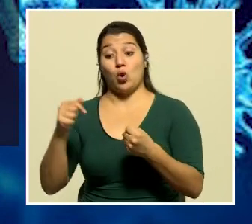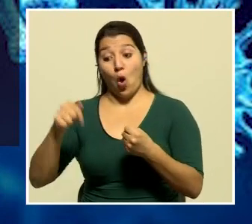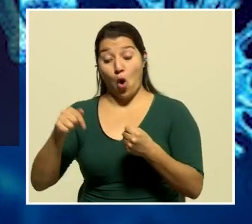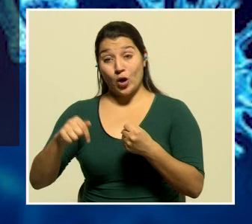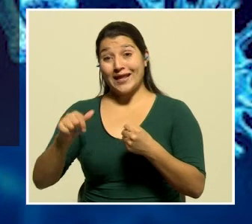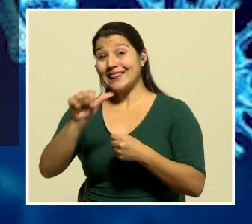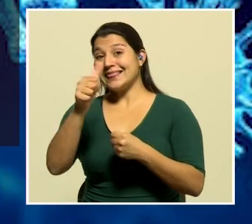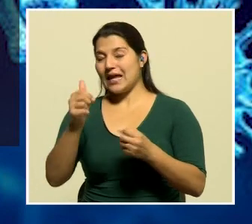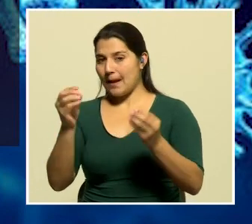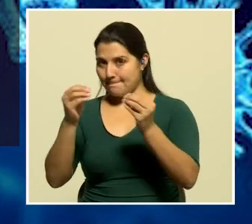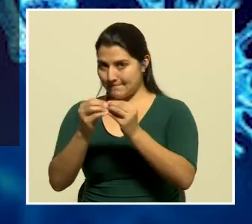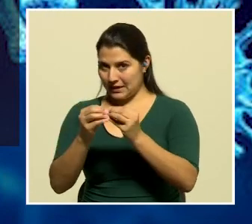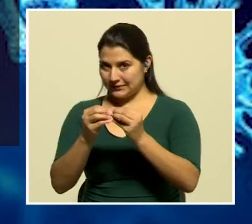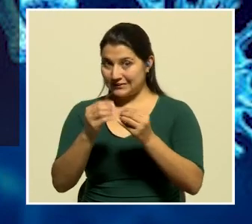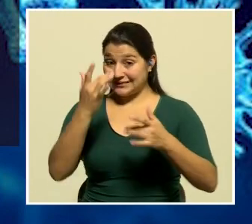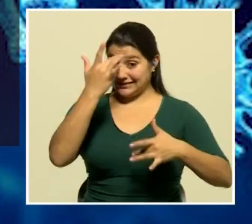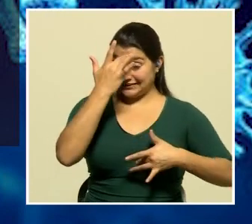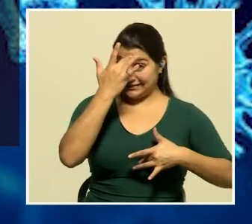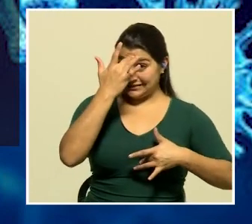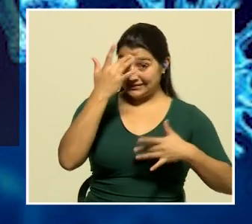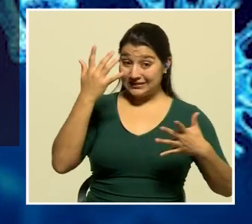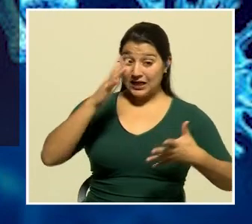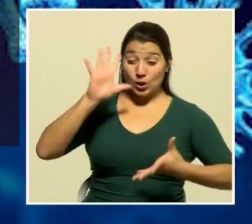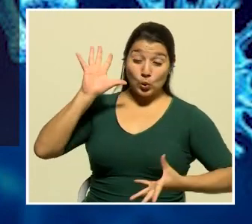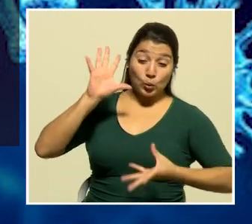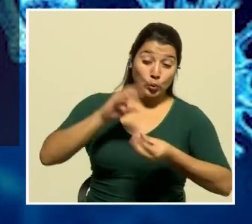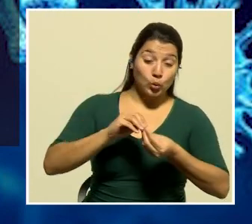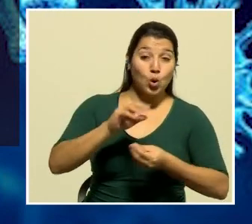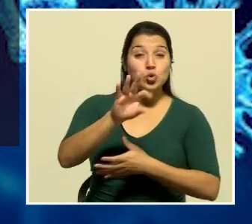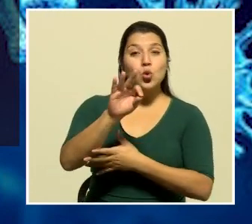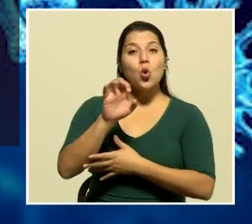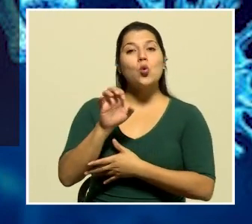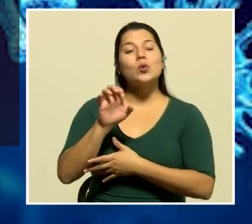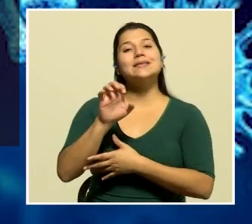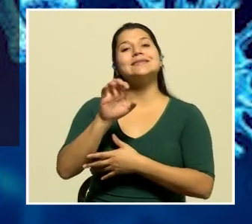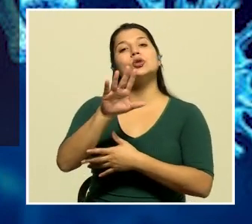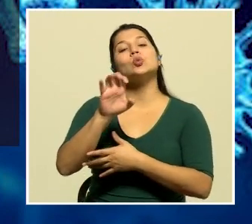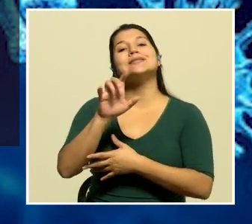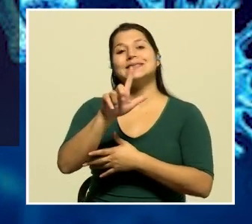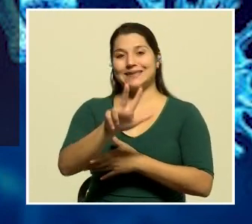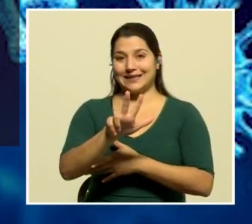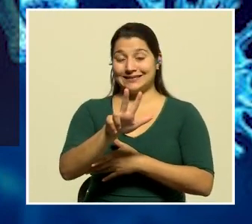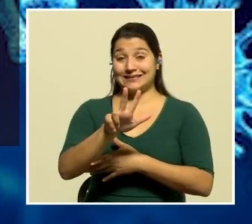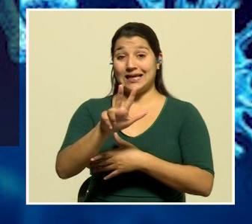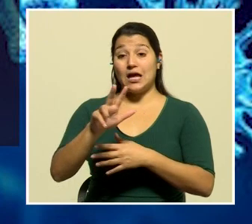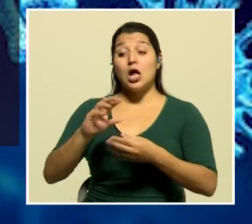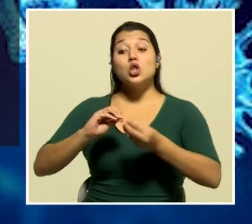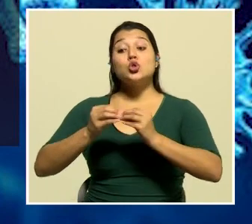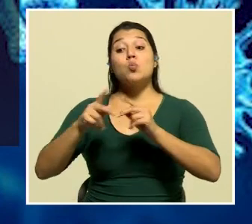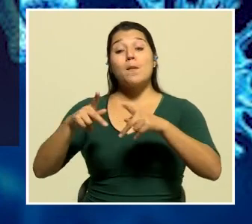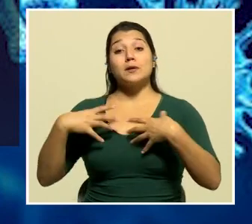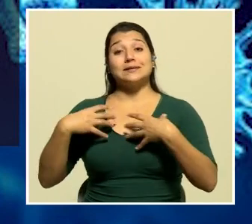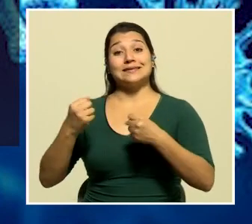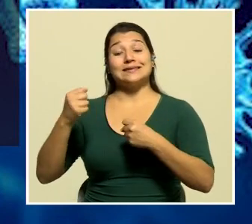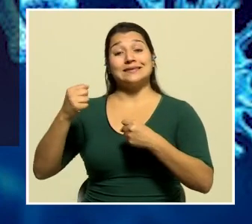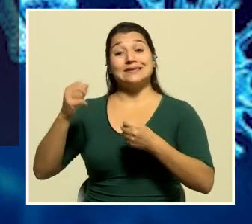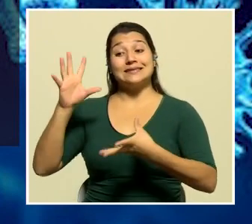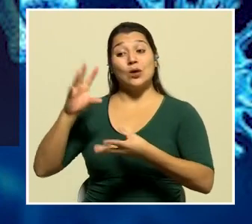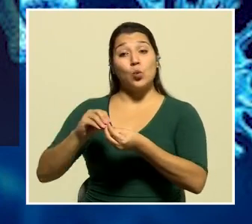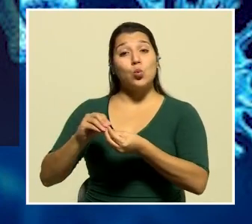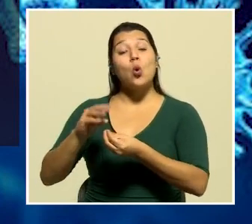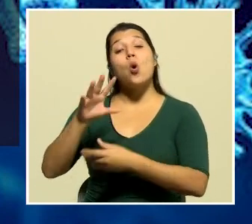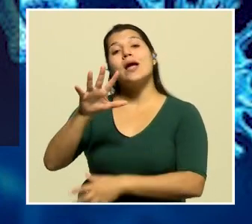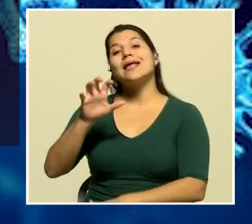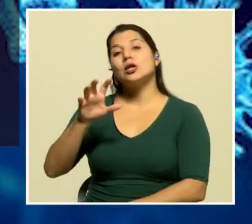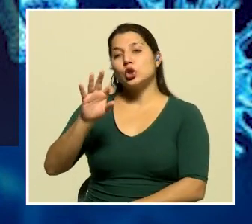un total de confirmados de 903. El total de personas recuperadas para hoy es de